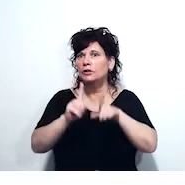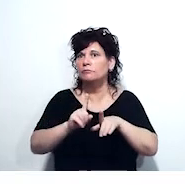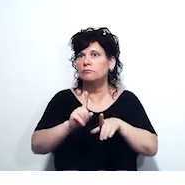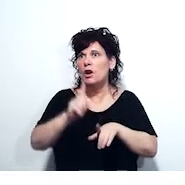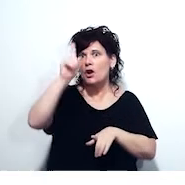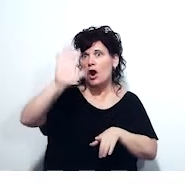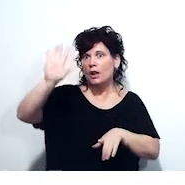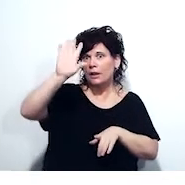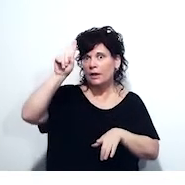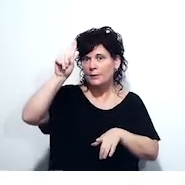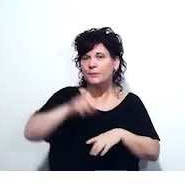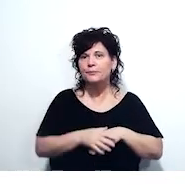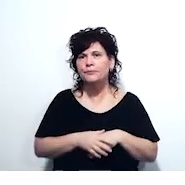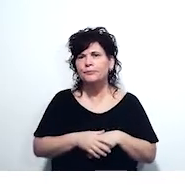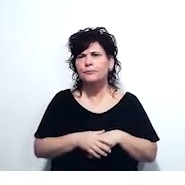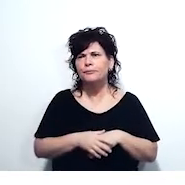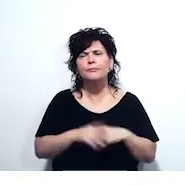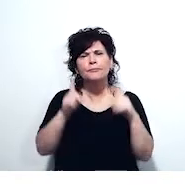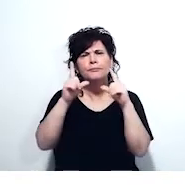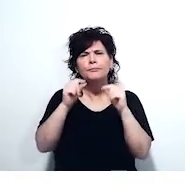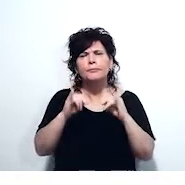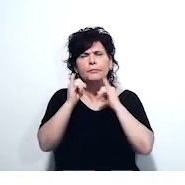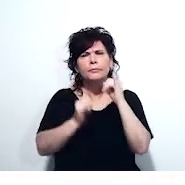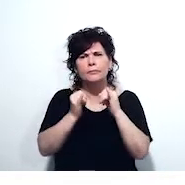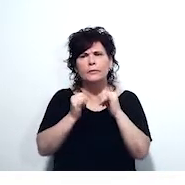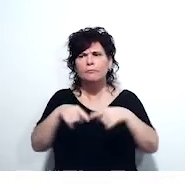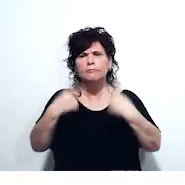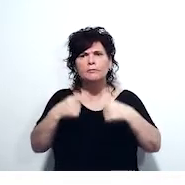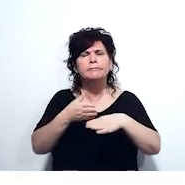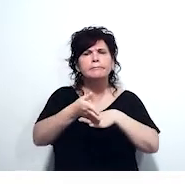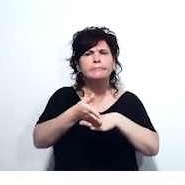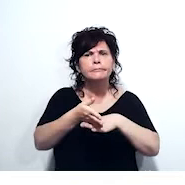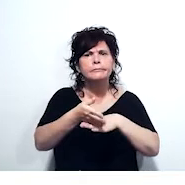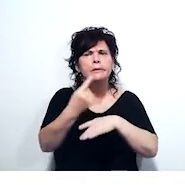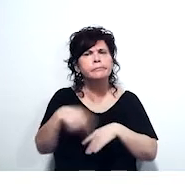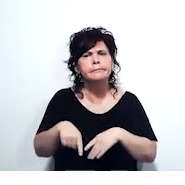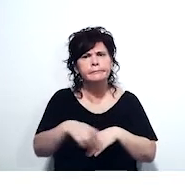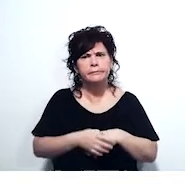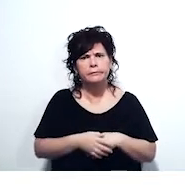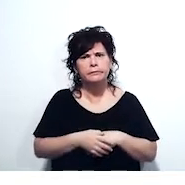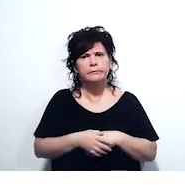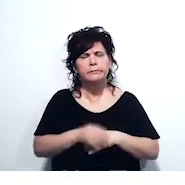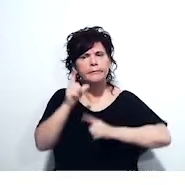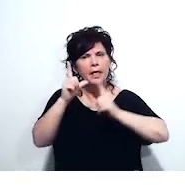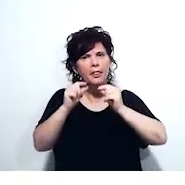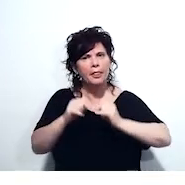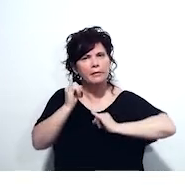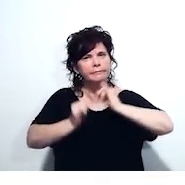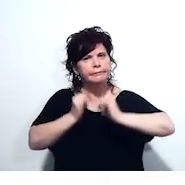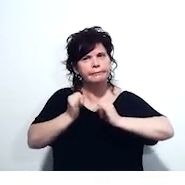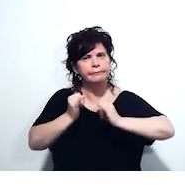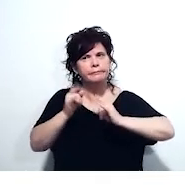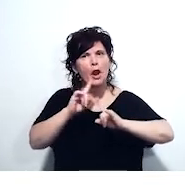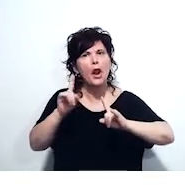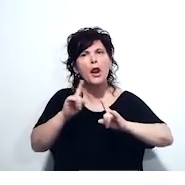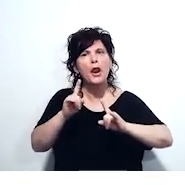Entonces, ¿qué pasa con los datos cuando pasan las fronteras? Los datos son un recurso muy especial, porque no